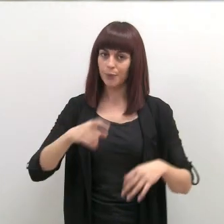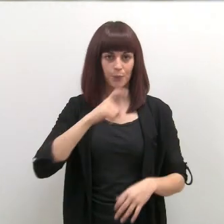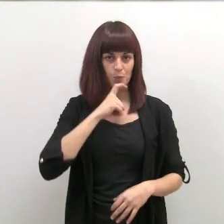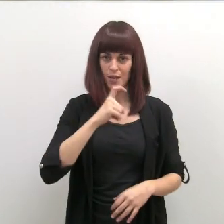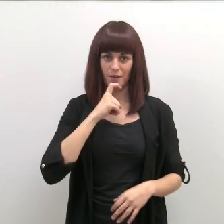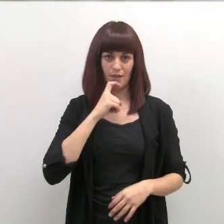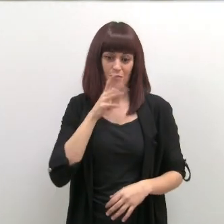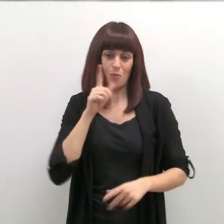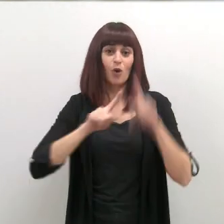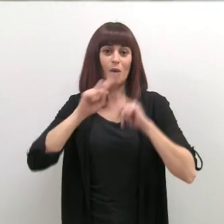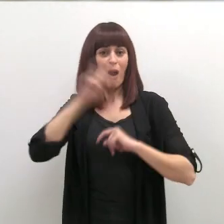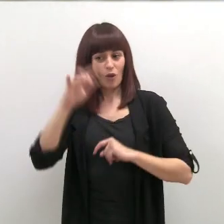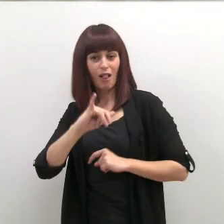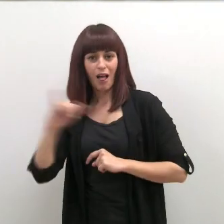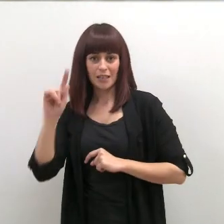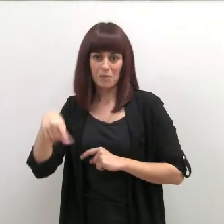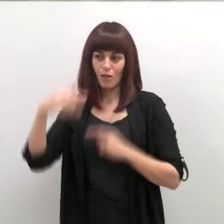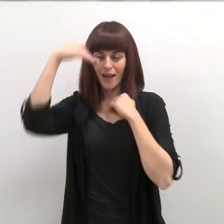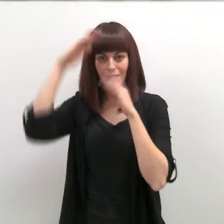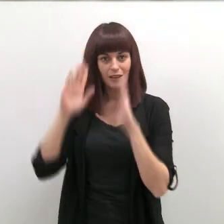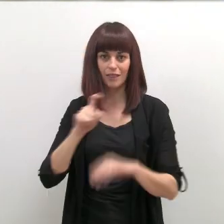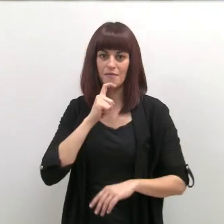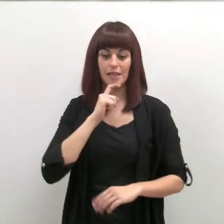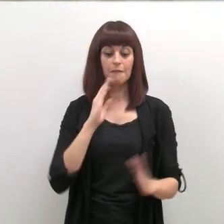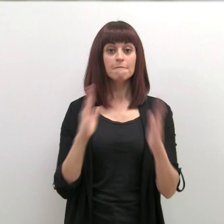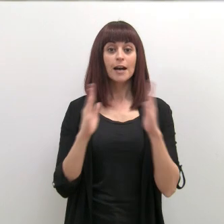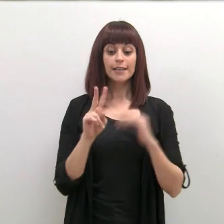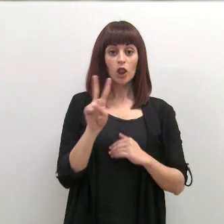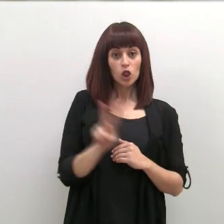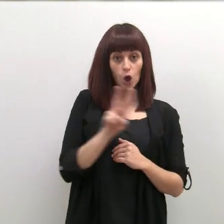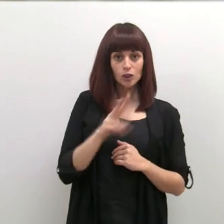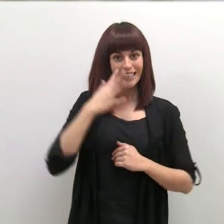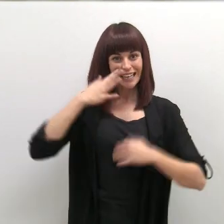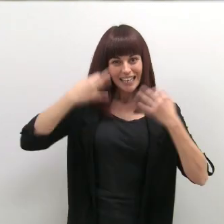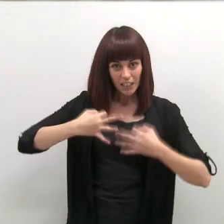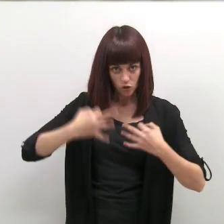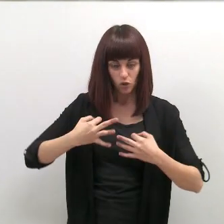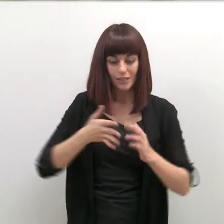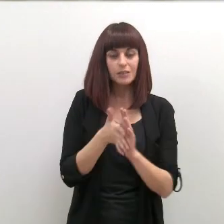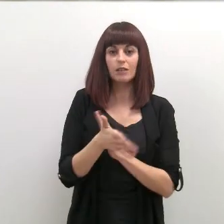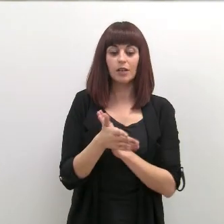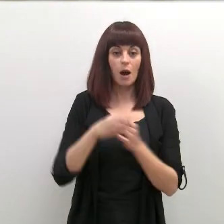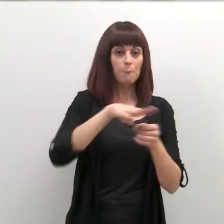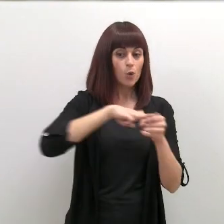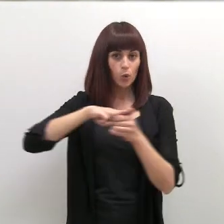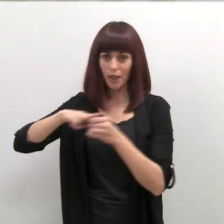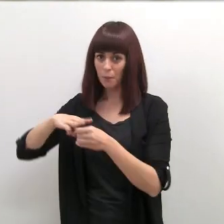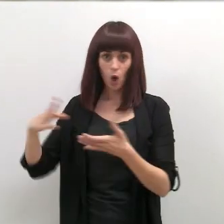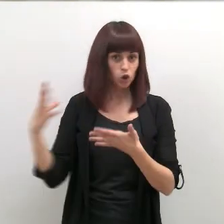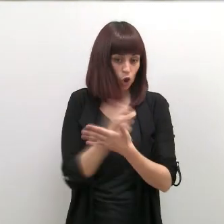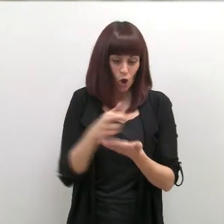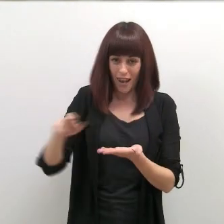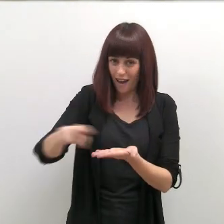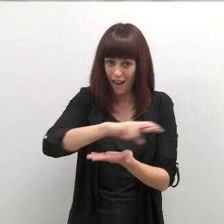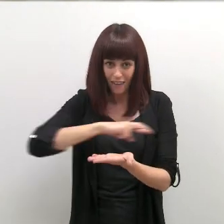resto de patologías. En esta fase 2 de riesgo asistencial implica que todos los municipios y la región en su